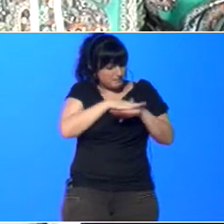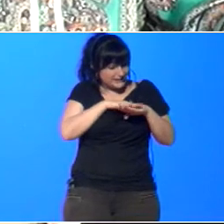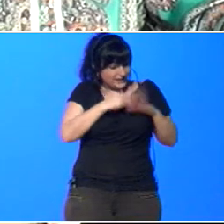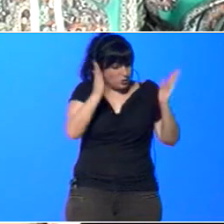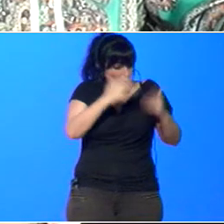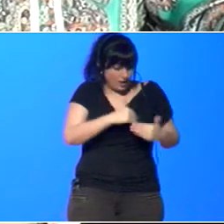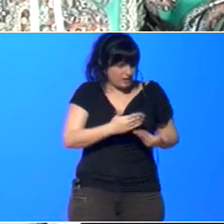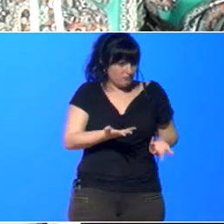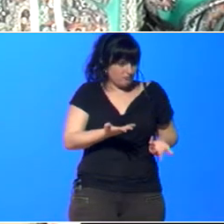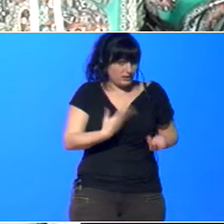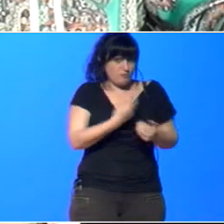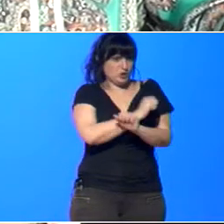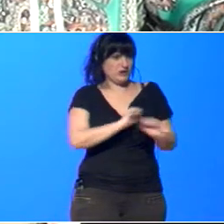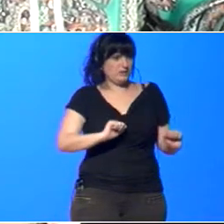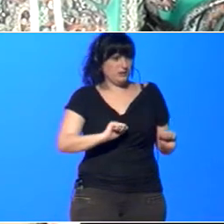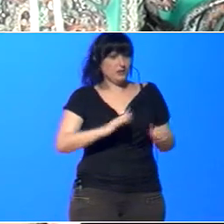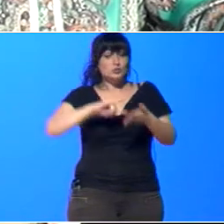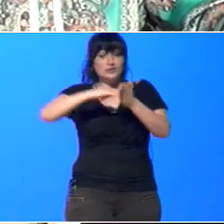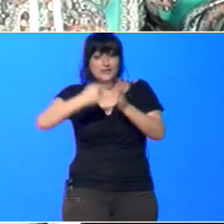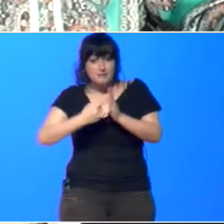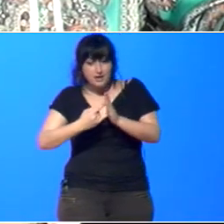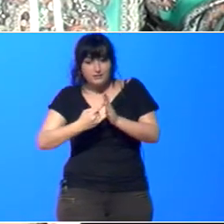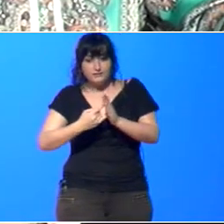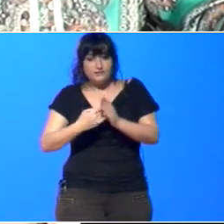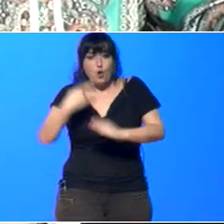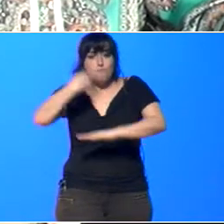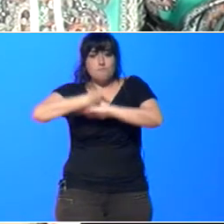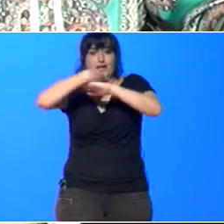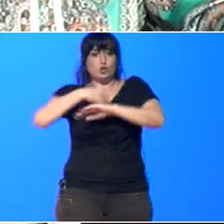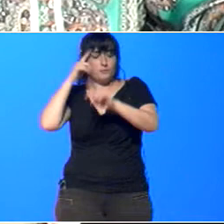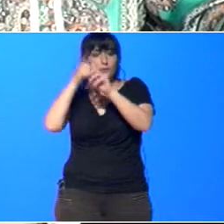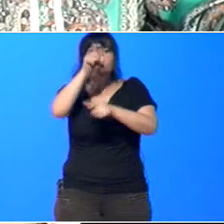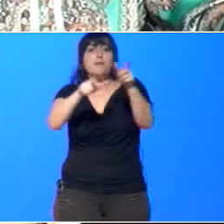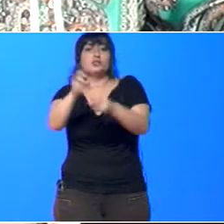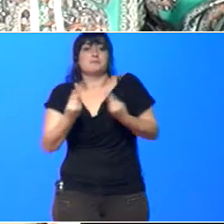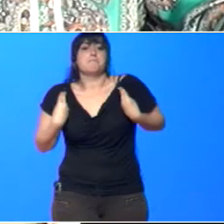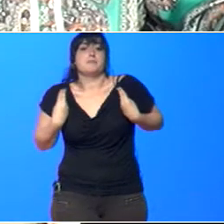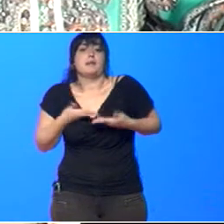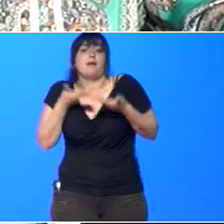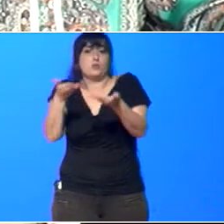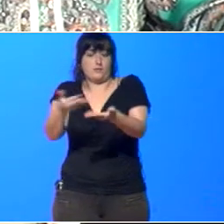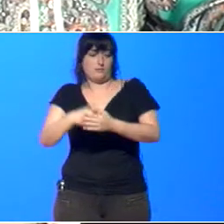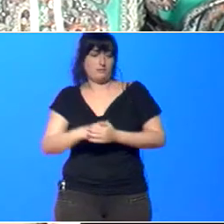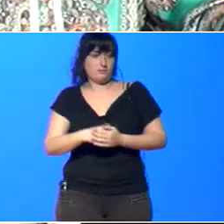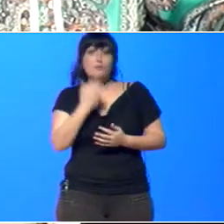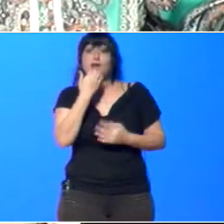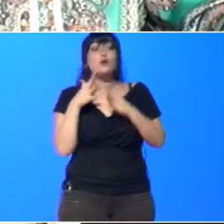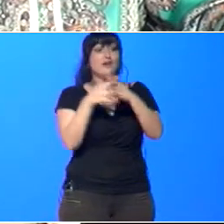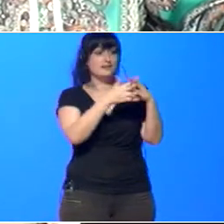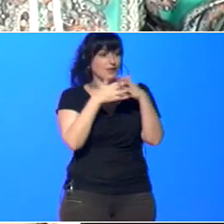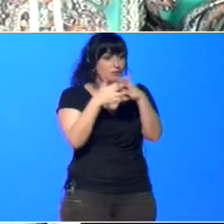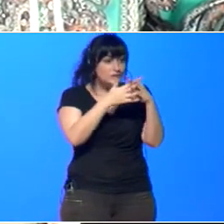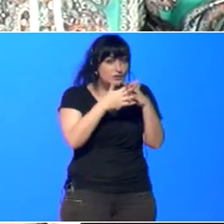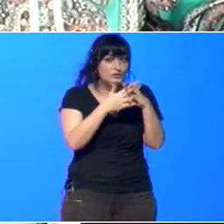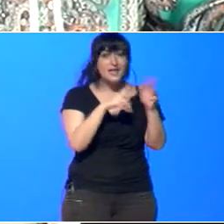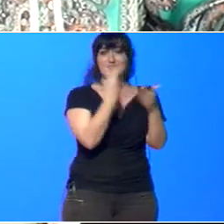que es obligatorio para ayudar a vivir a la gente En Estados Unidos, secundaria aprende, aprueba